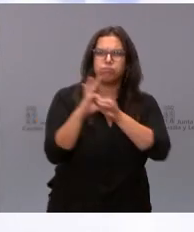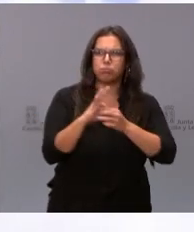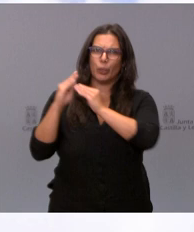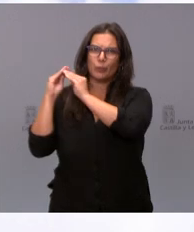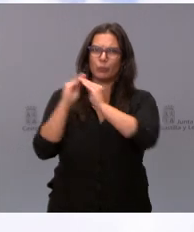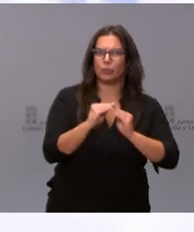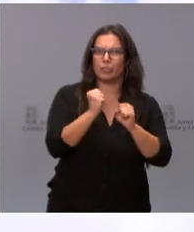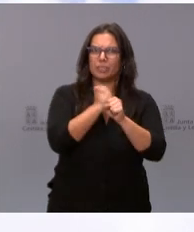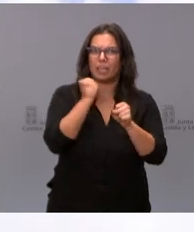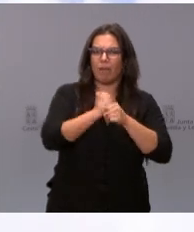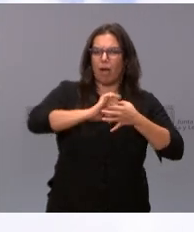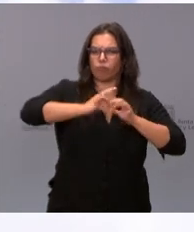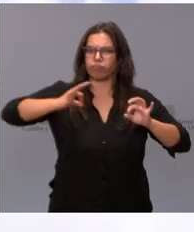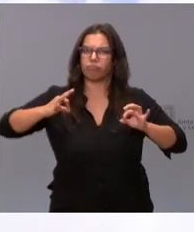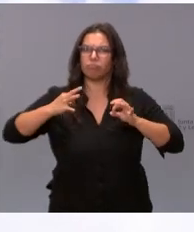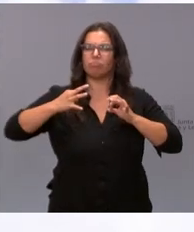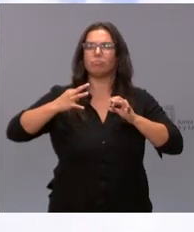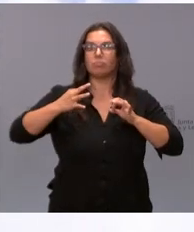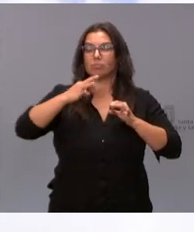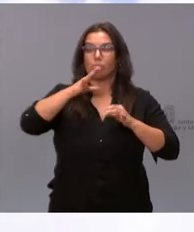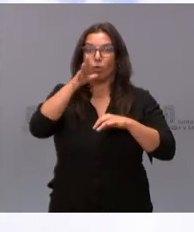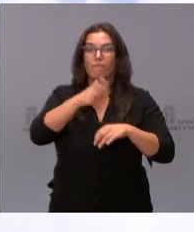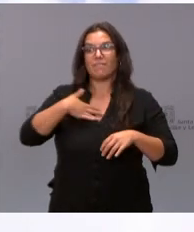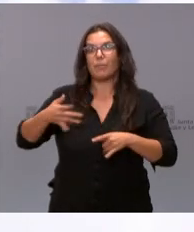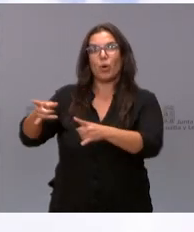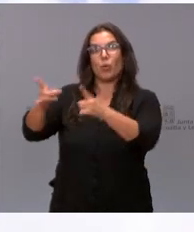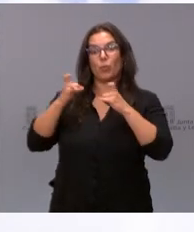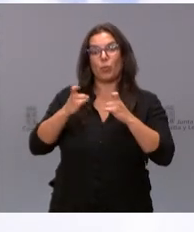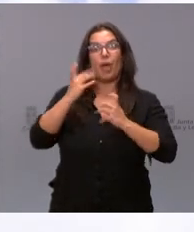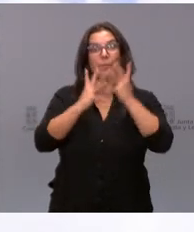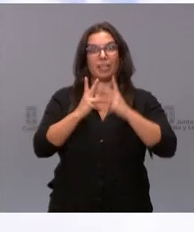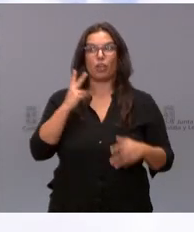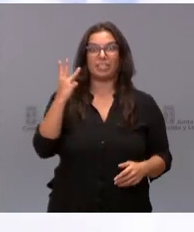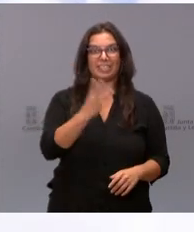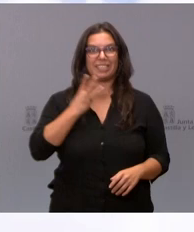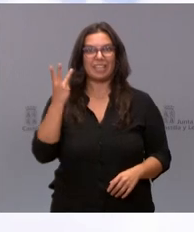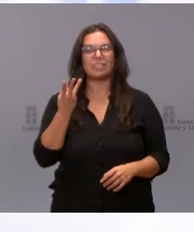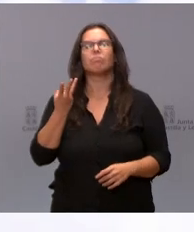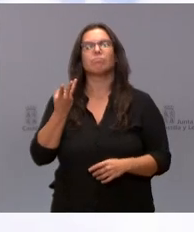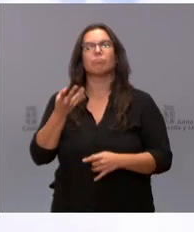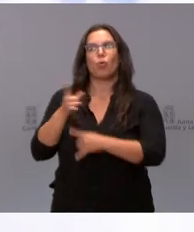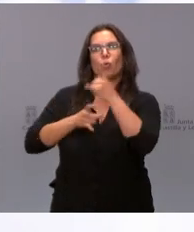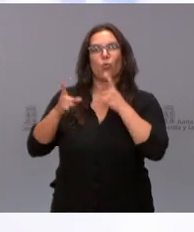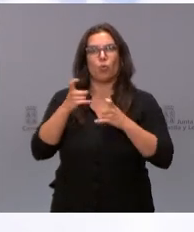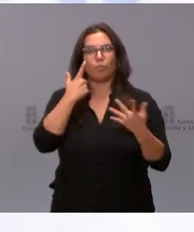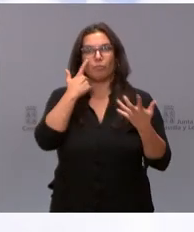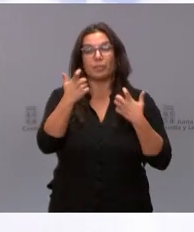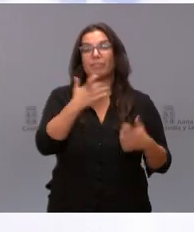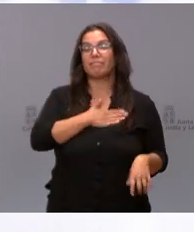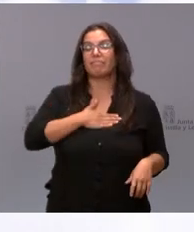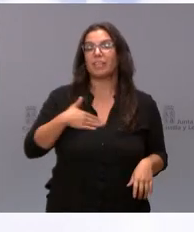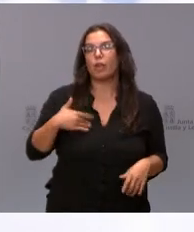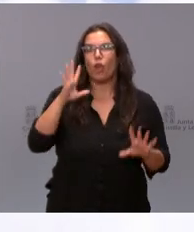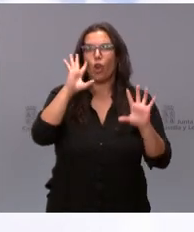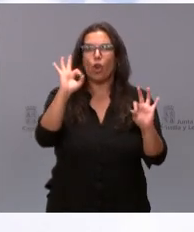es fruto de la captación de las tres administraciones y yo quiero destacar lógicamente